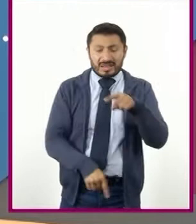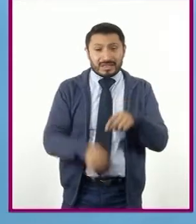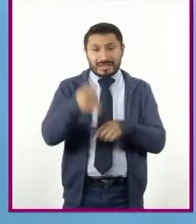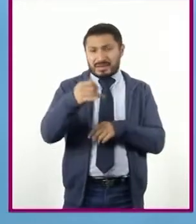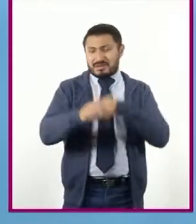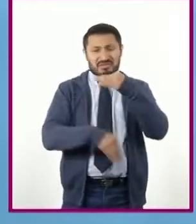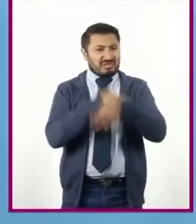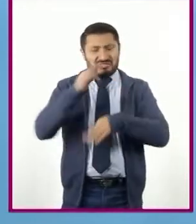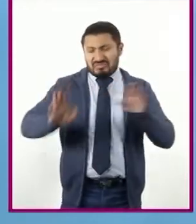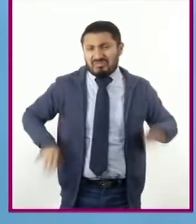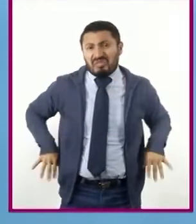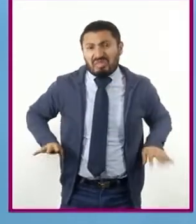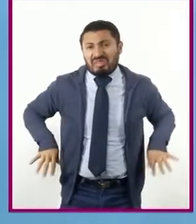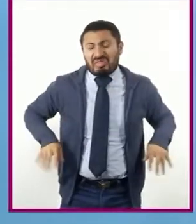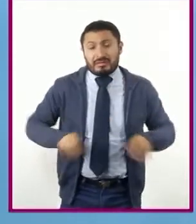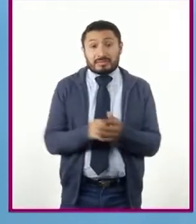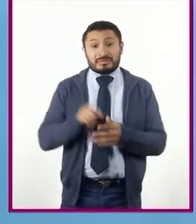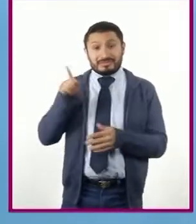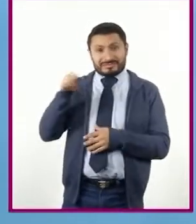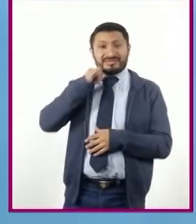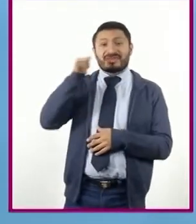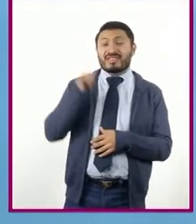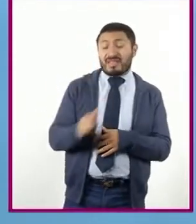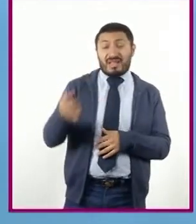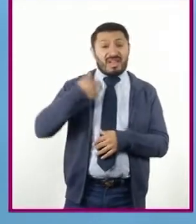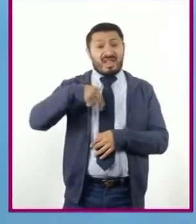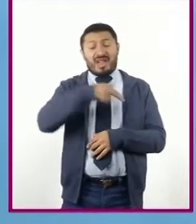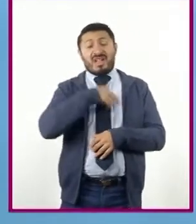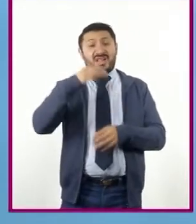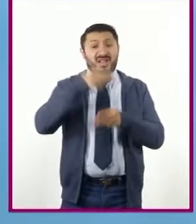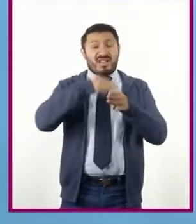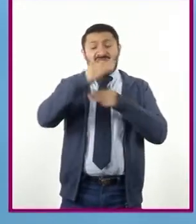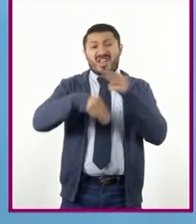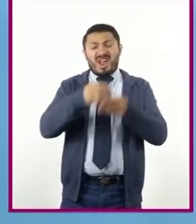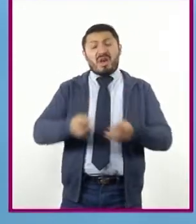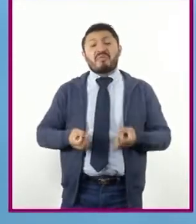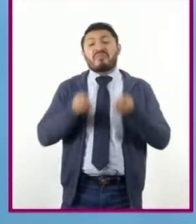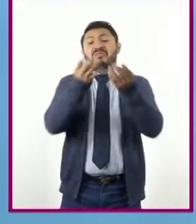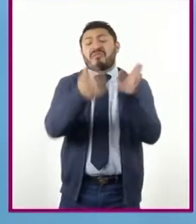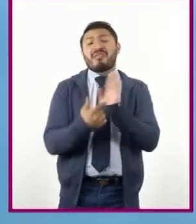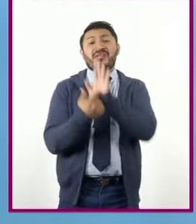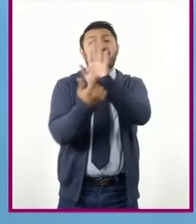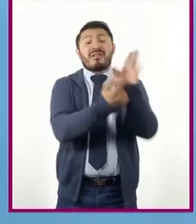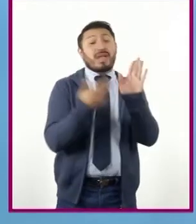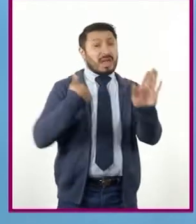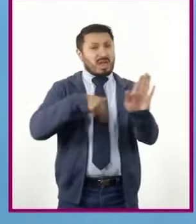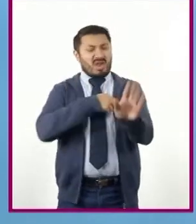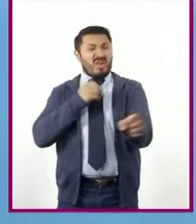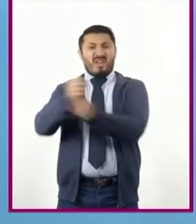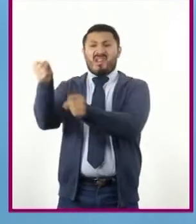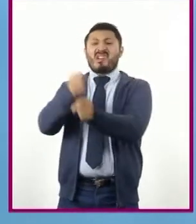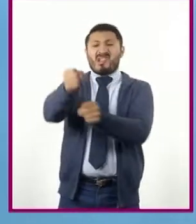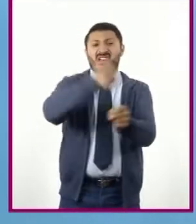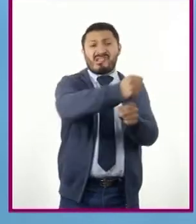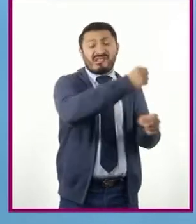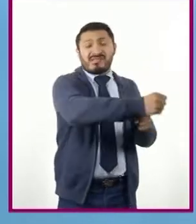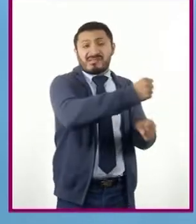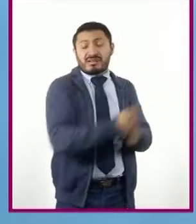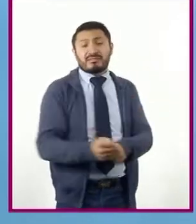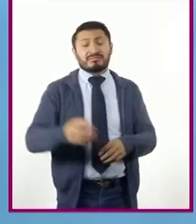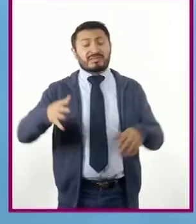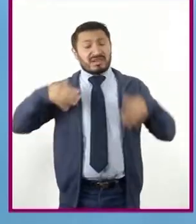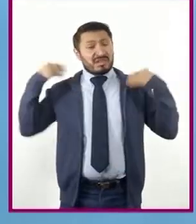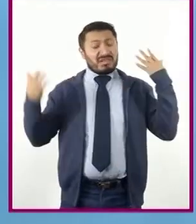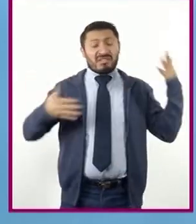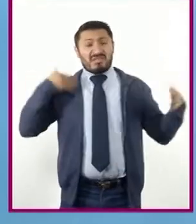utilitarias. Es desde Italia donde lanzaremos al mundo este manifiesto nuestro de violencia atropelladora, de aventureros